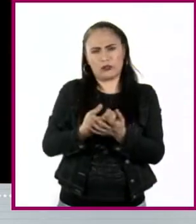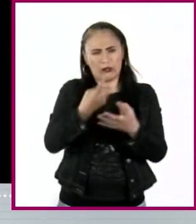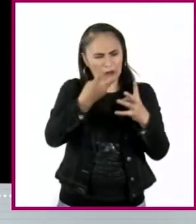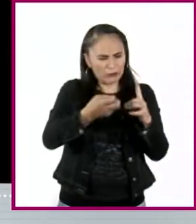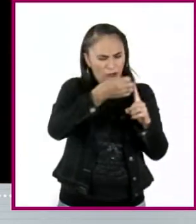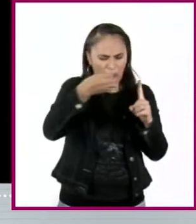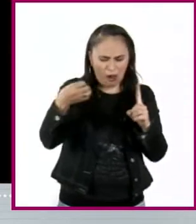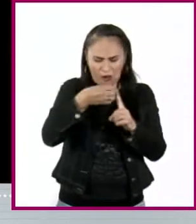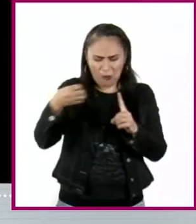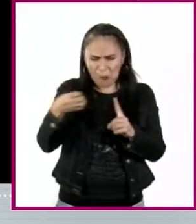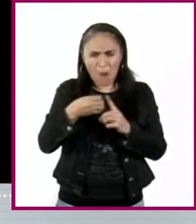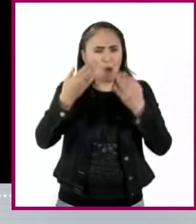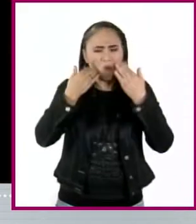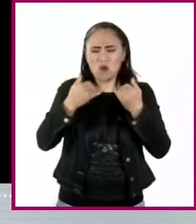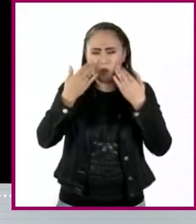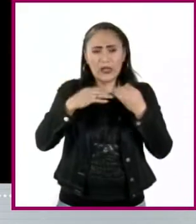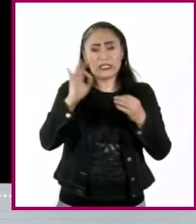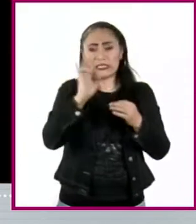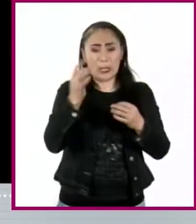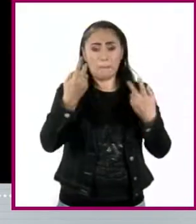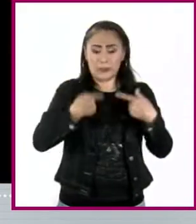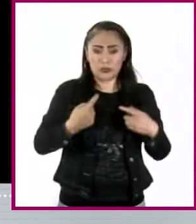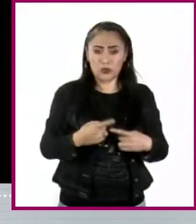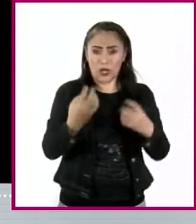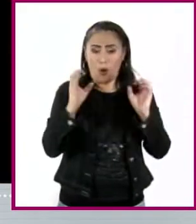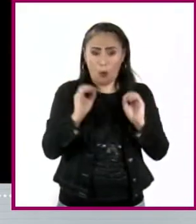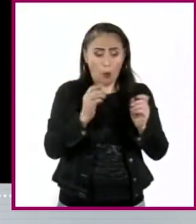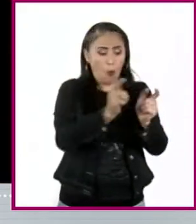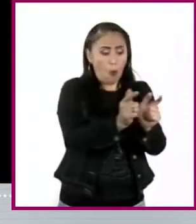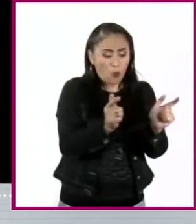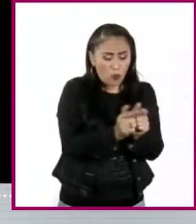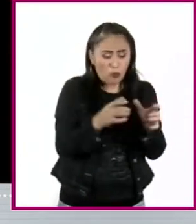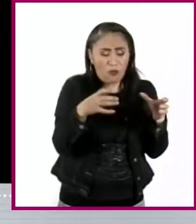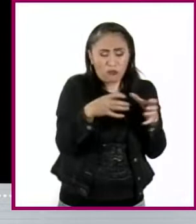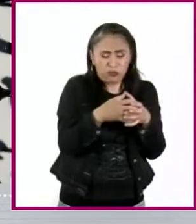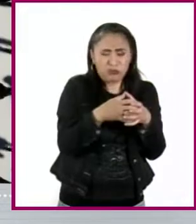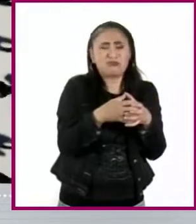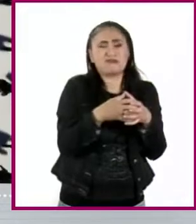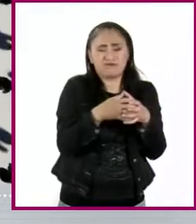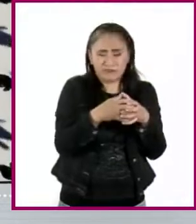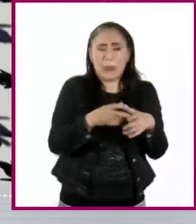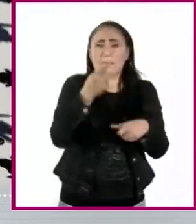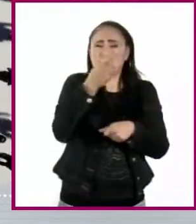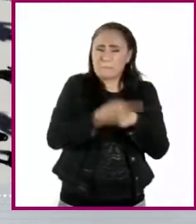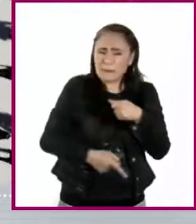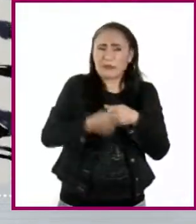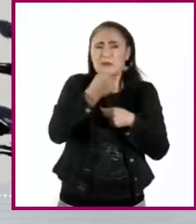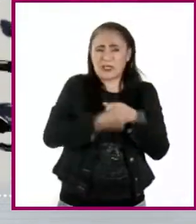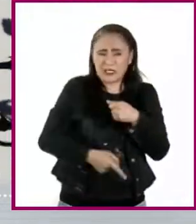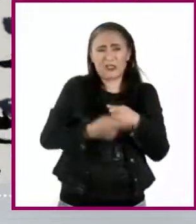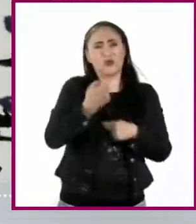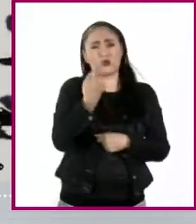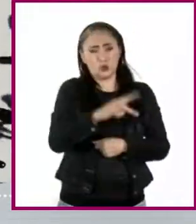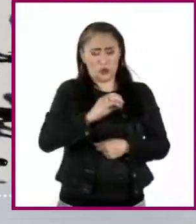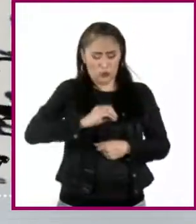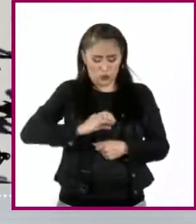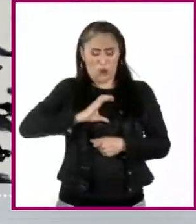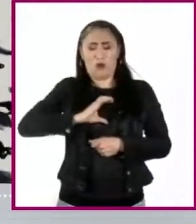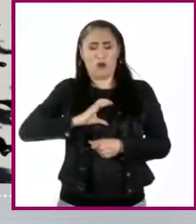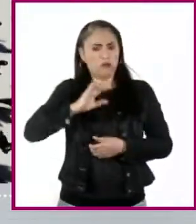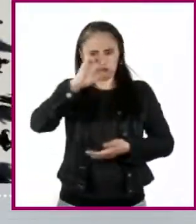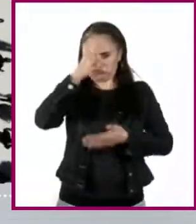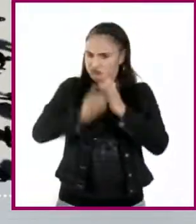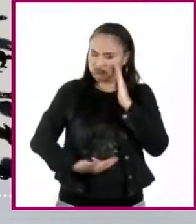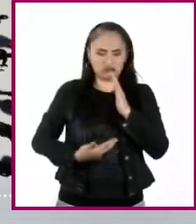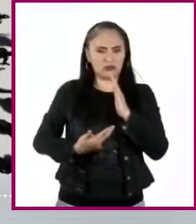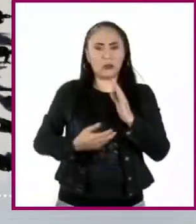las personas o a ciertos grupos en una situación delicada. Esto es, en riesgo respecto a su dignidad, respecto a su